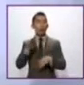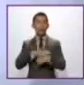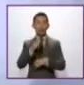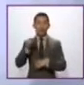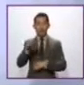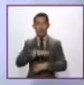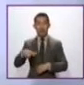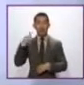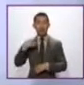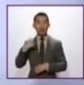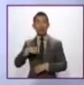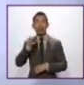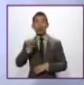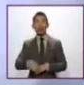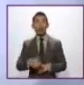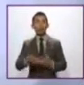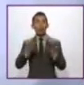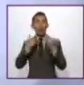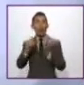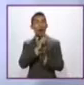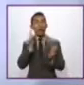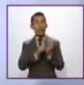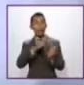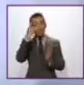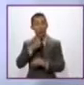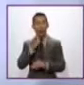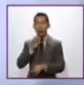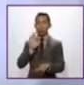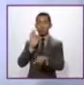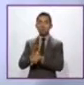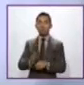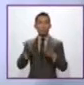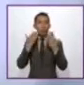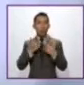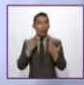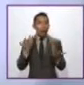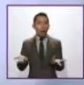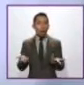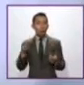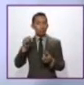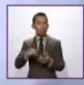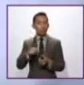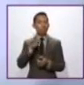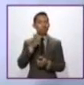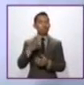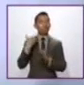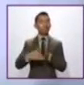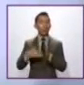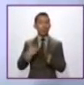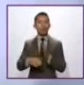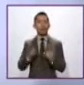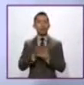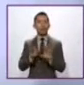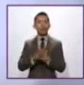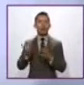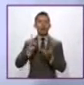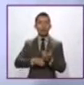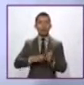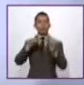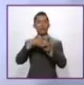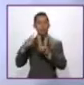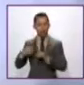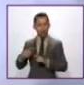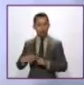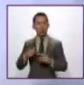Estado seamos de los únicos que no tienen una ley para proteger este vital líquido. Estamos apostándole a invertir en infraestructura hidráulica